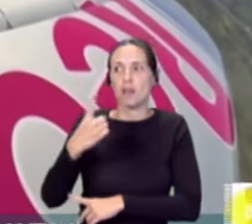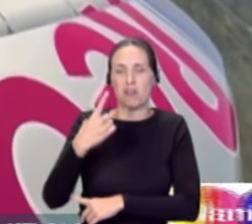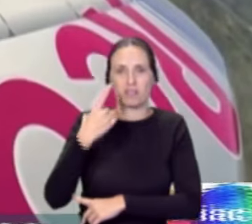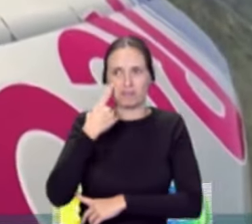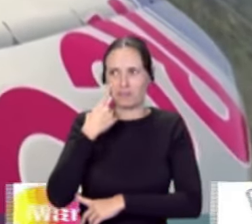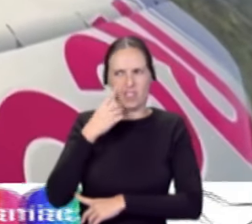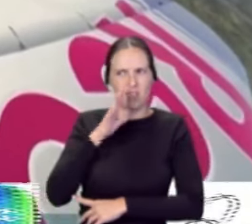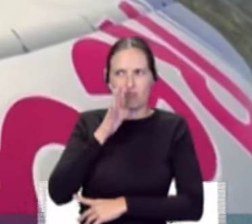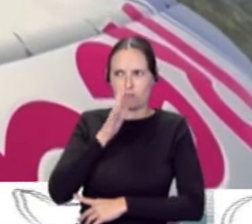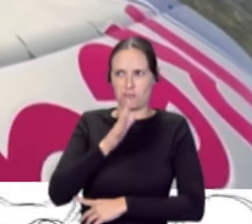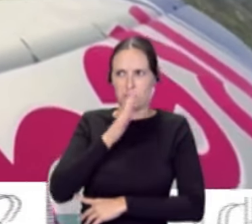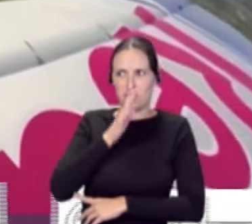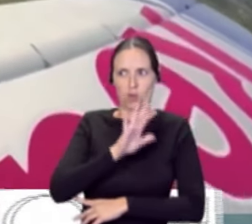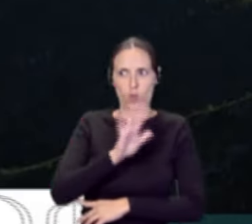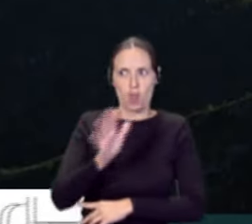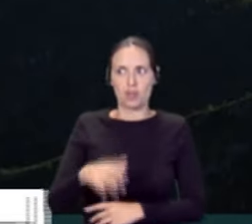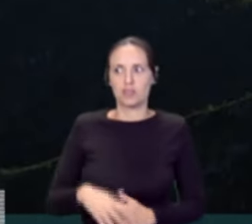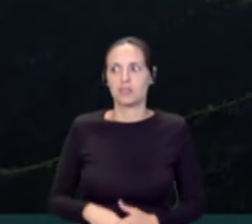espectaculares.